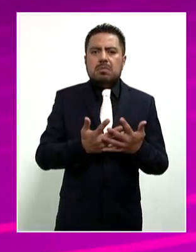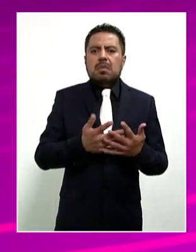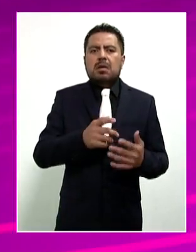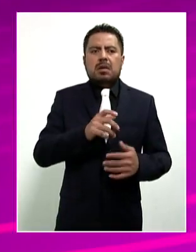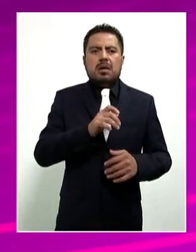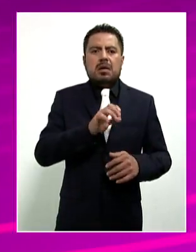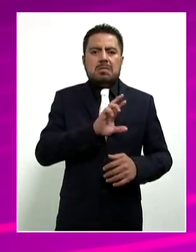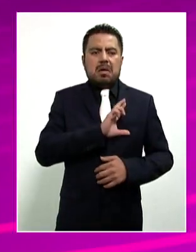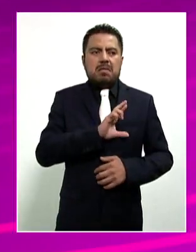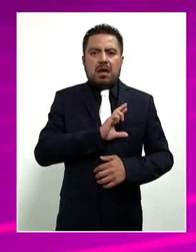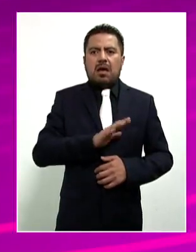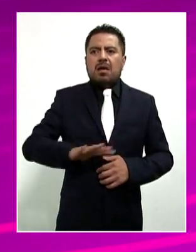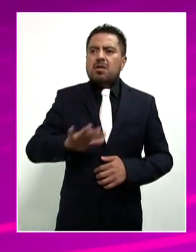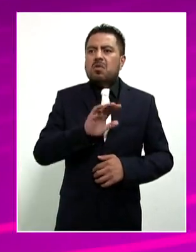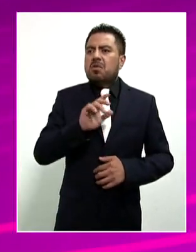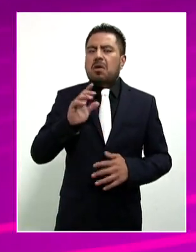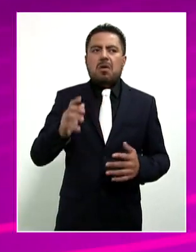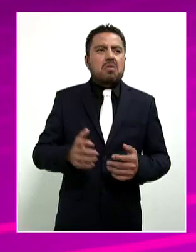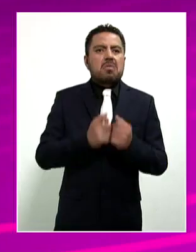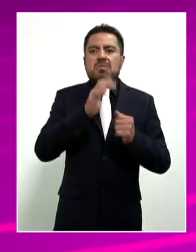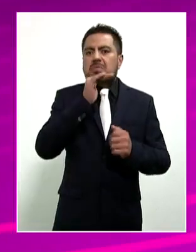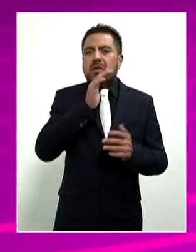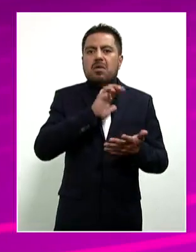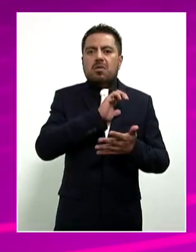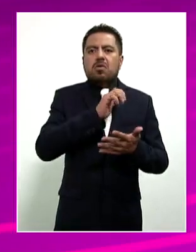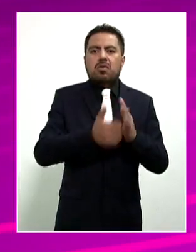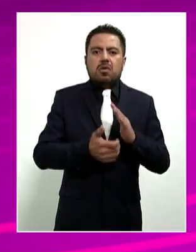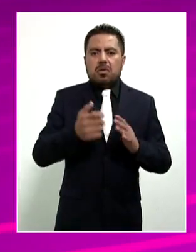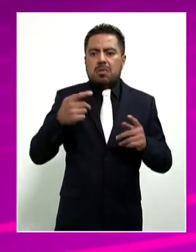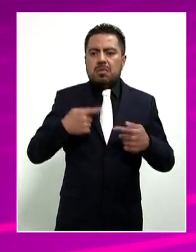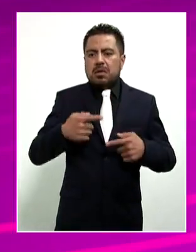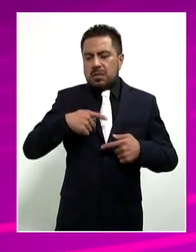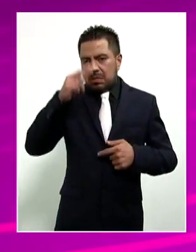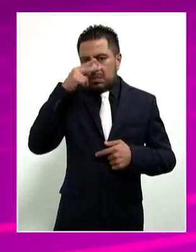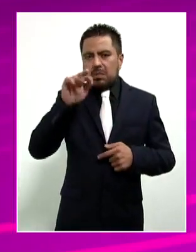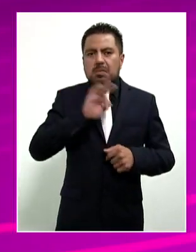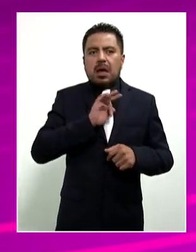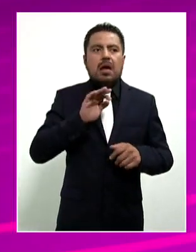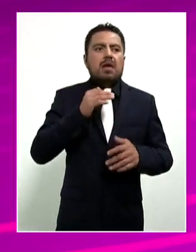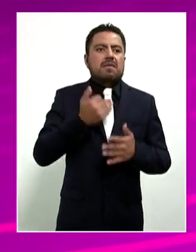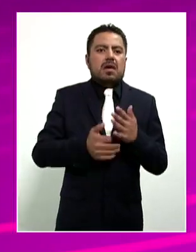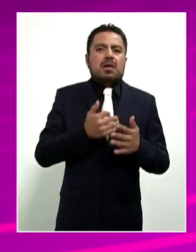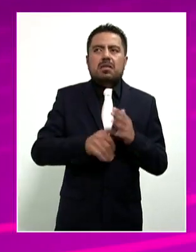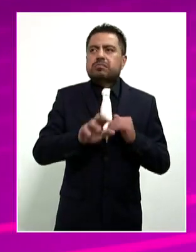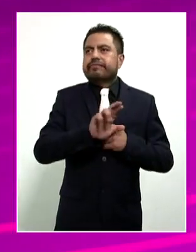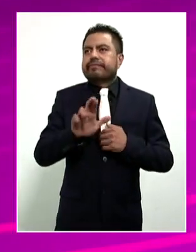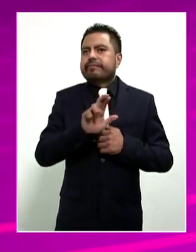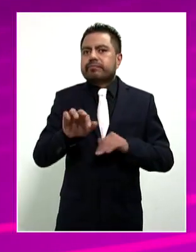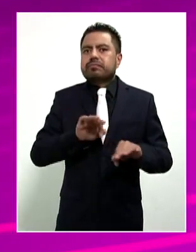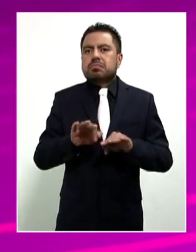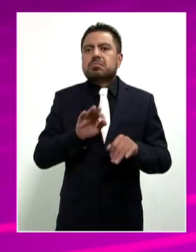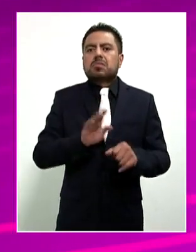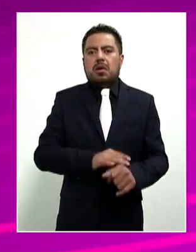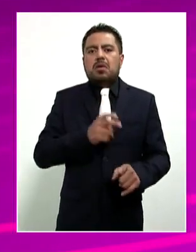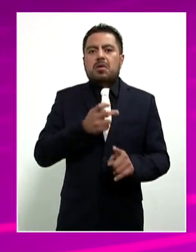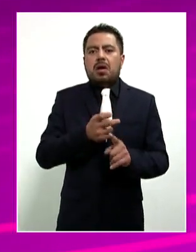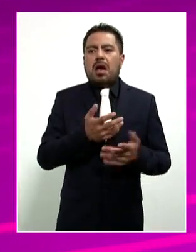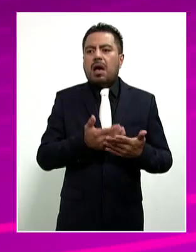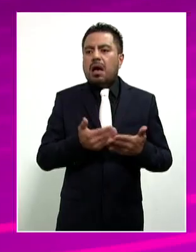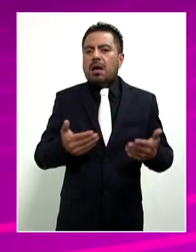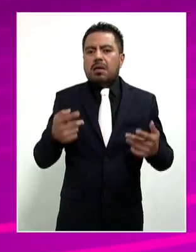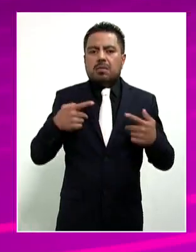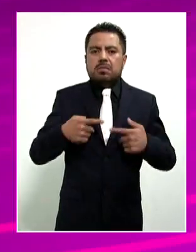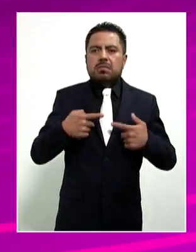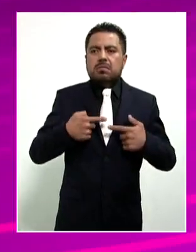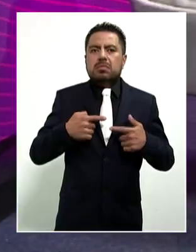privado no logra contratar población mexicana para llenar los vacantes y, por lo tanto, a las